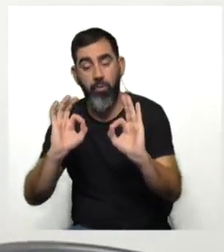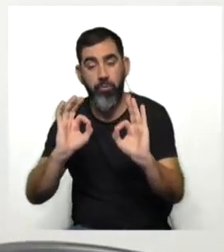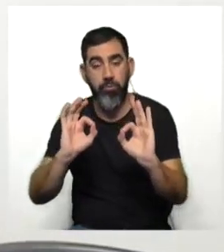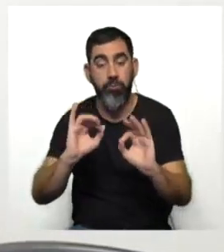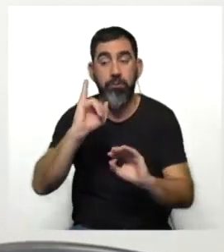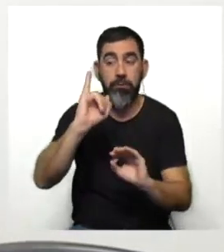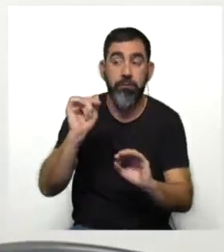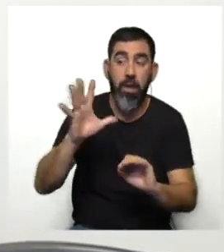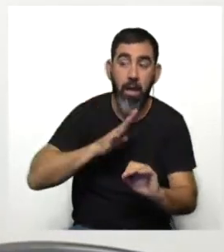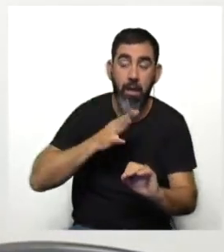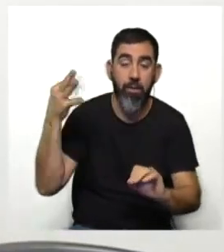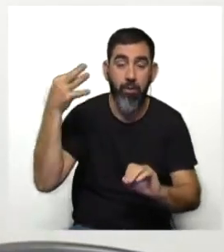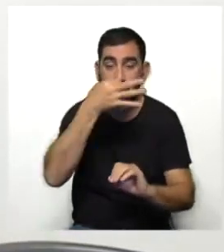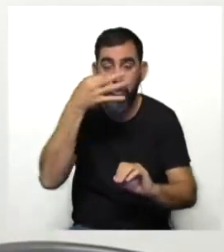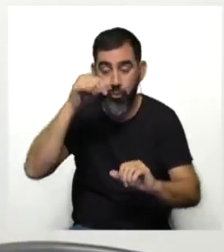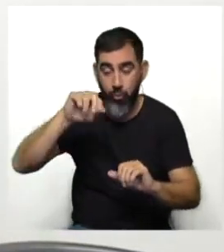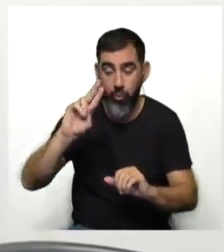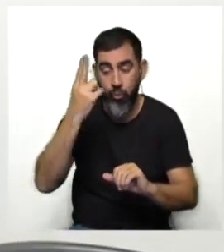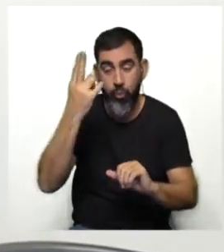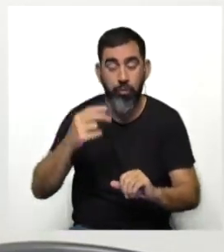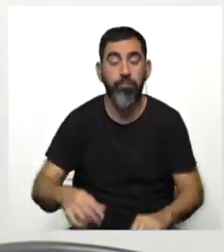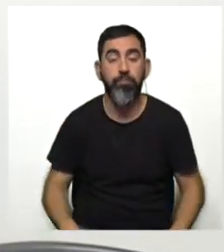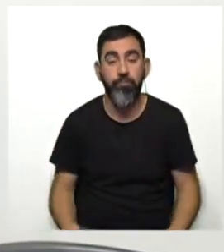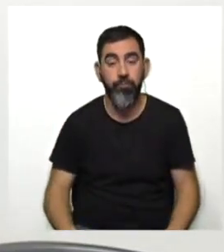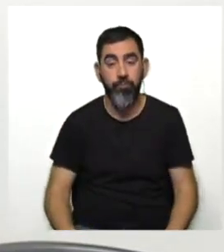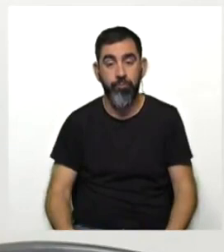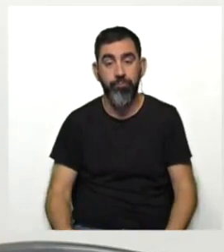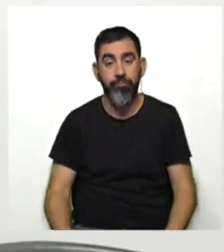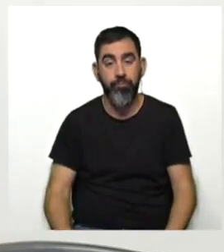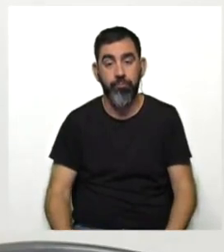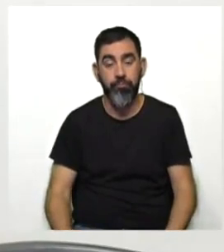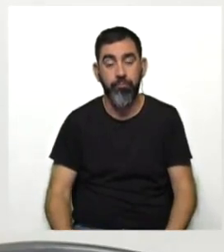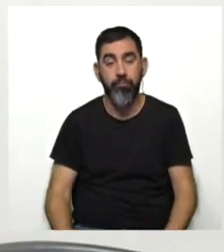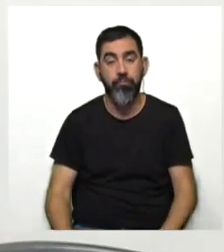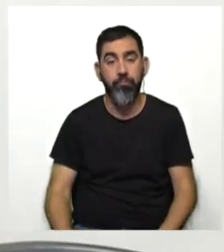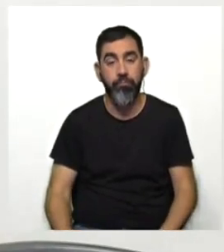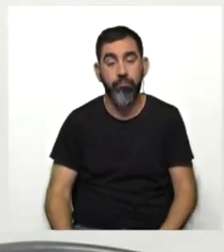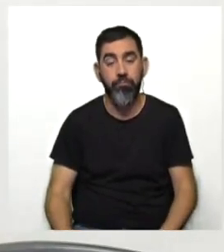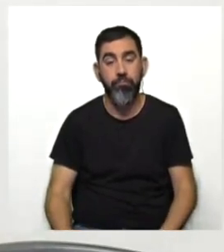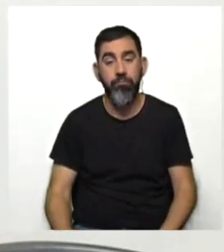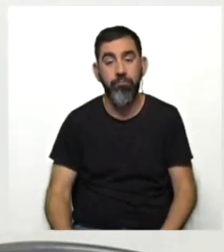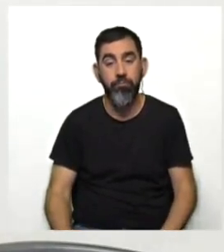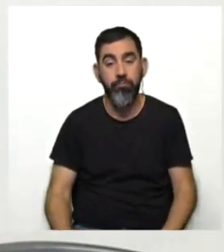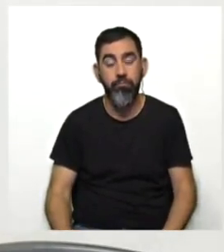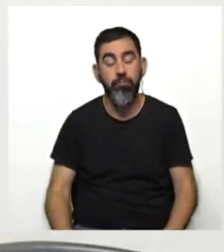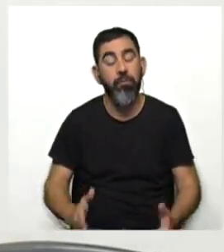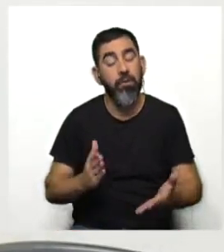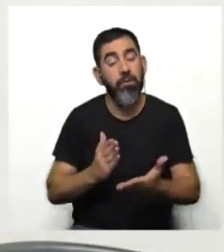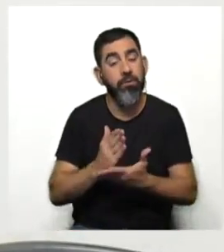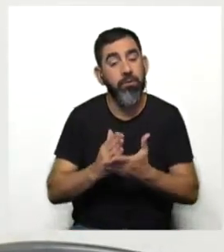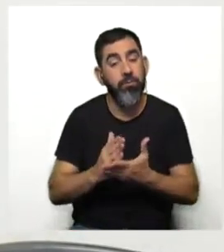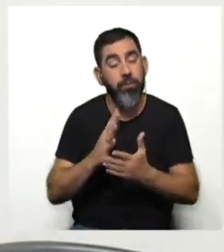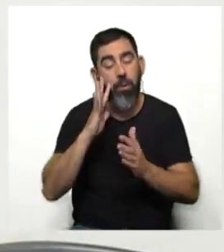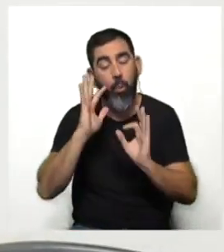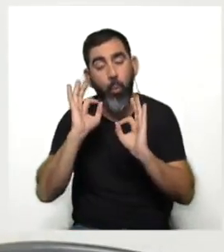aparición de esta sustancia en el mercado de Uruguay no lo que no nosotros siempre tratamos ser